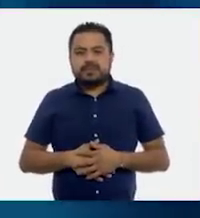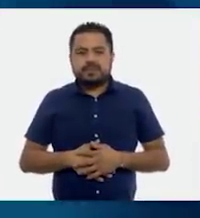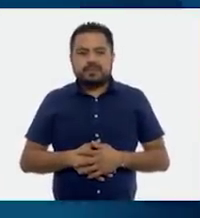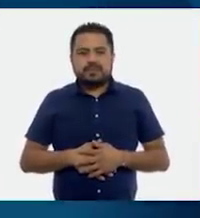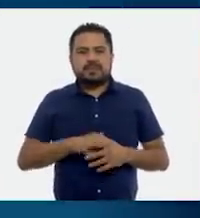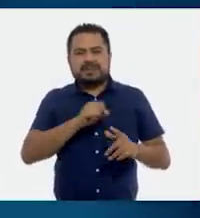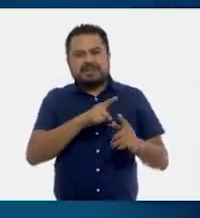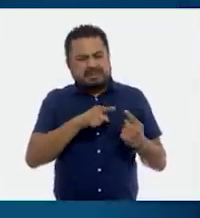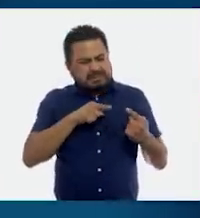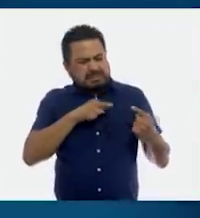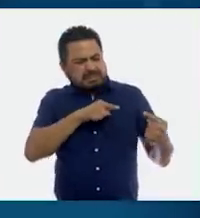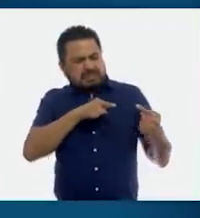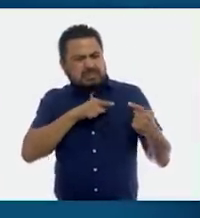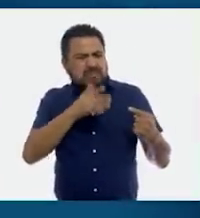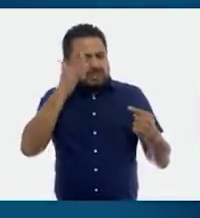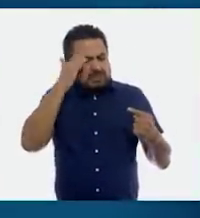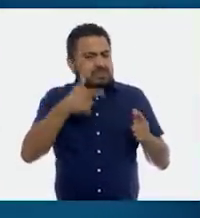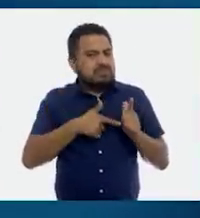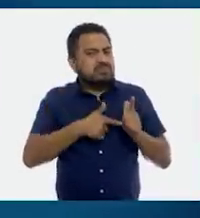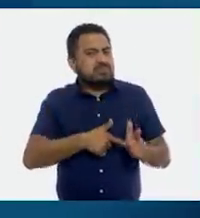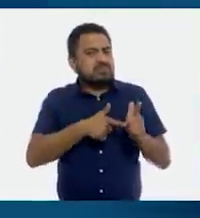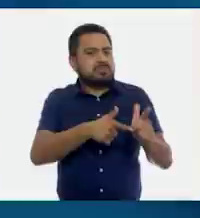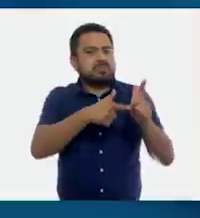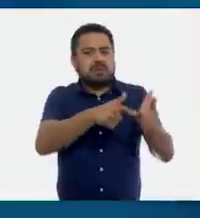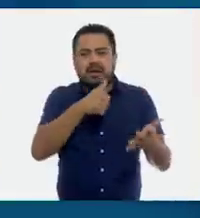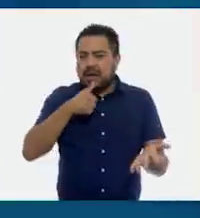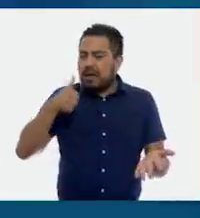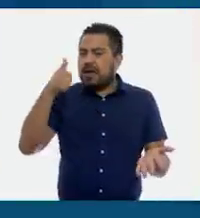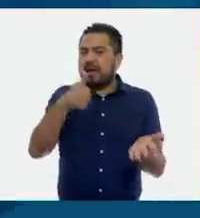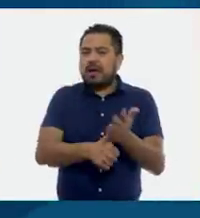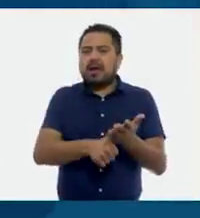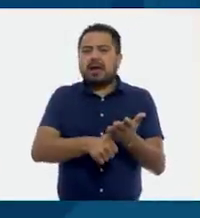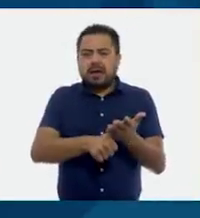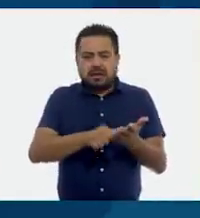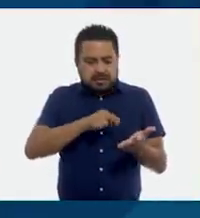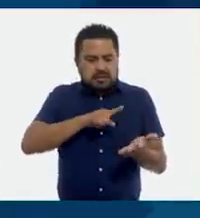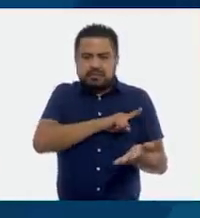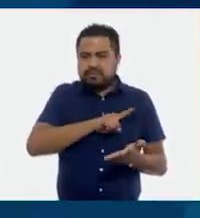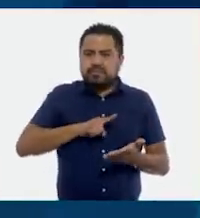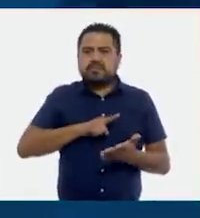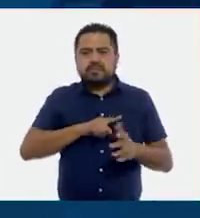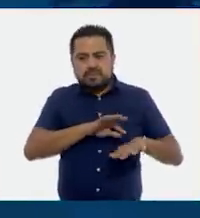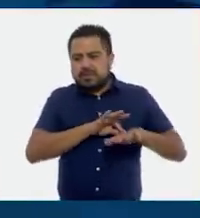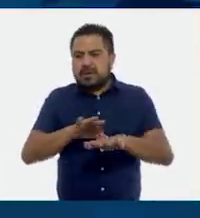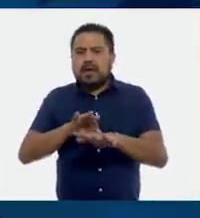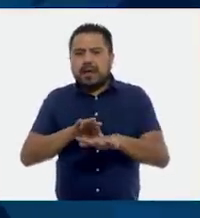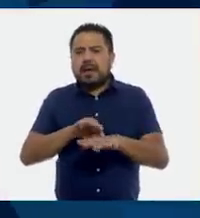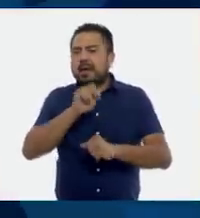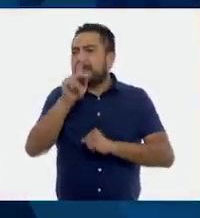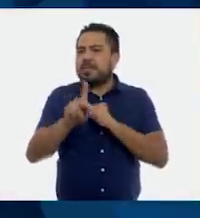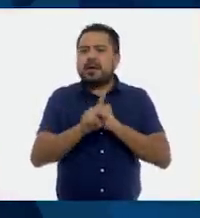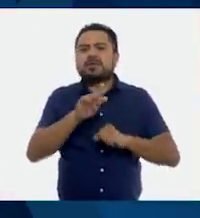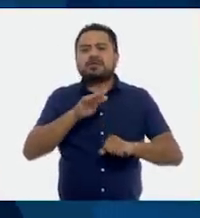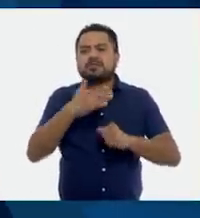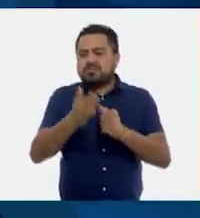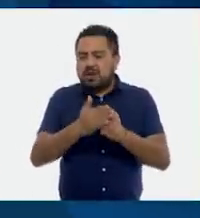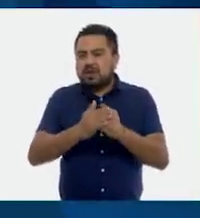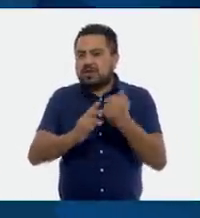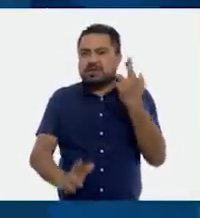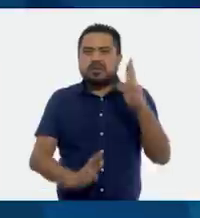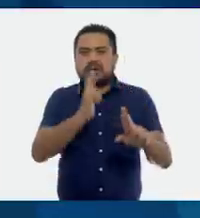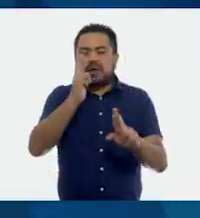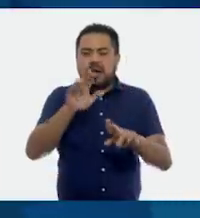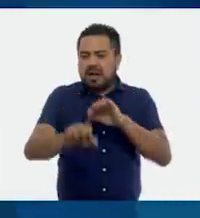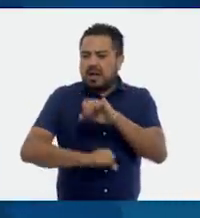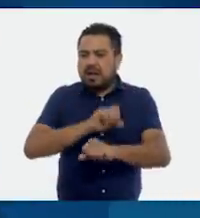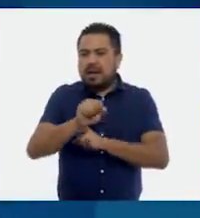Aunque las disputas por el poder continuaron, la Carta Magna marcó el camino que debía seguir el país en los años siguientes a la revolución, pues había